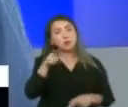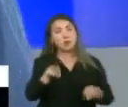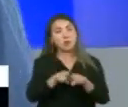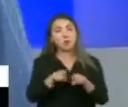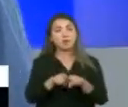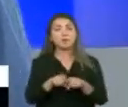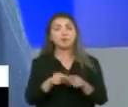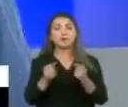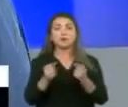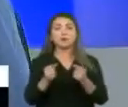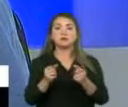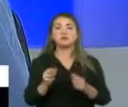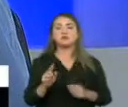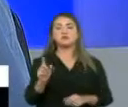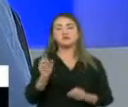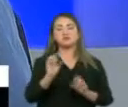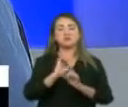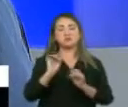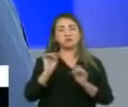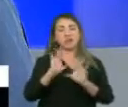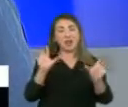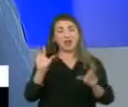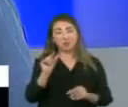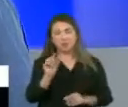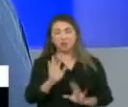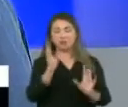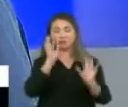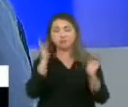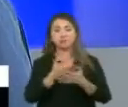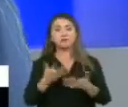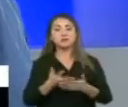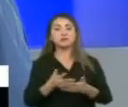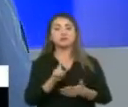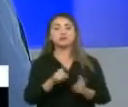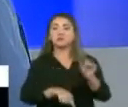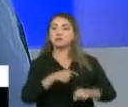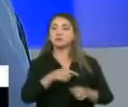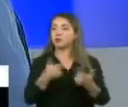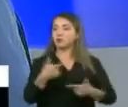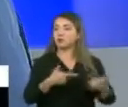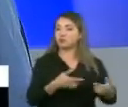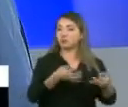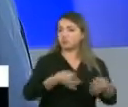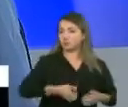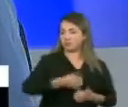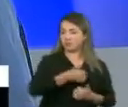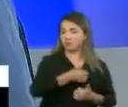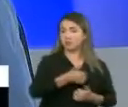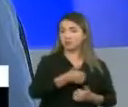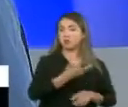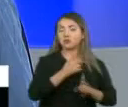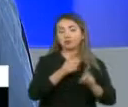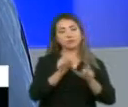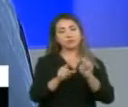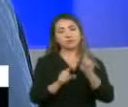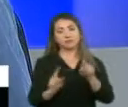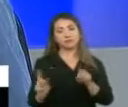puede ser poco comprendido por parte de la ciudadanía o puede que no sea lo más aceptado ni lo políticamente correcto, que hay que defender el